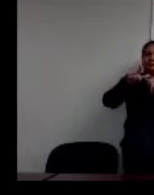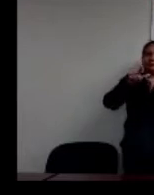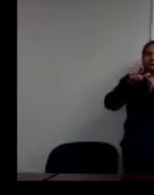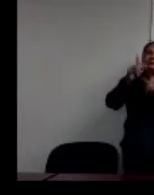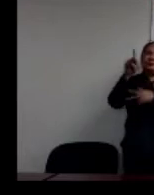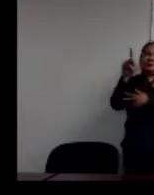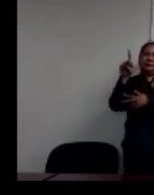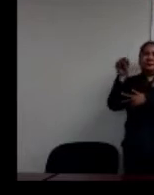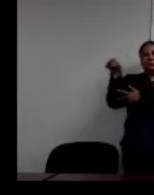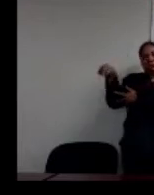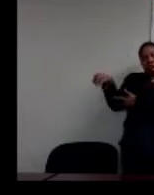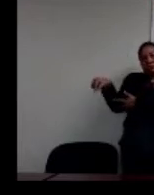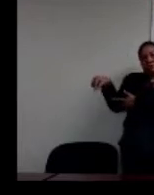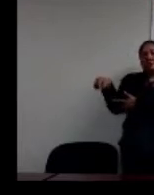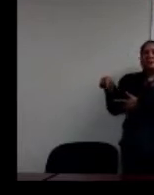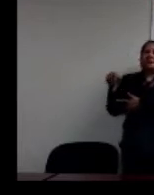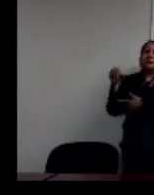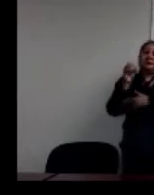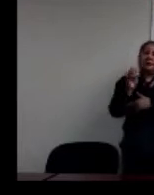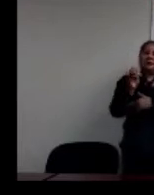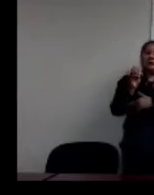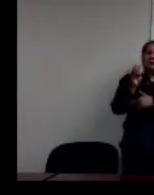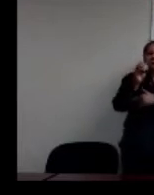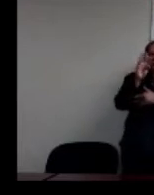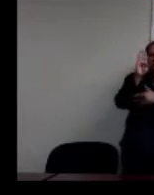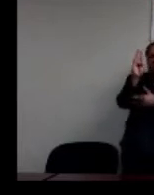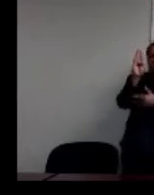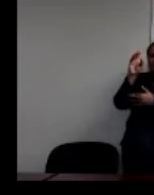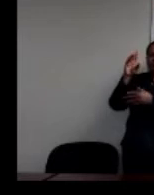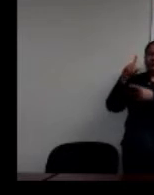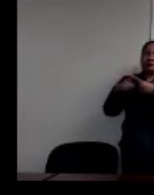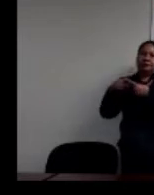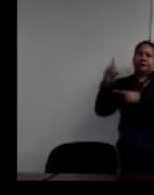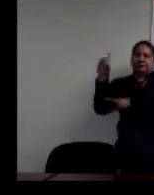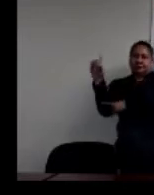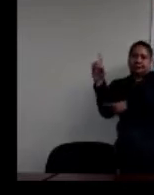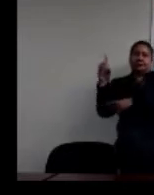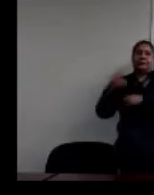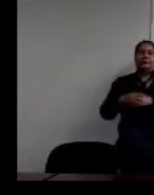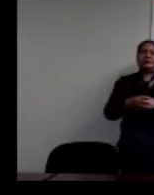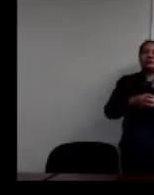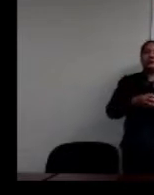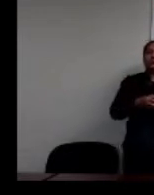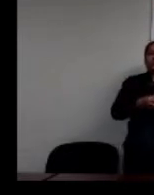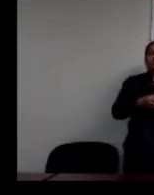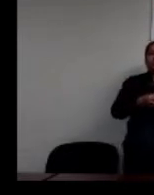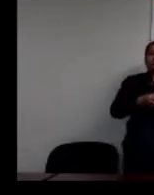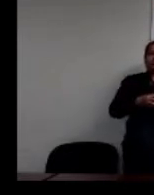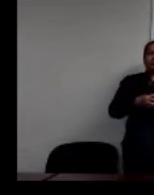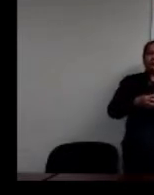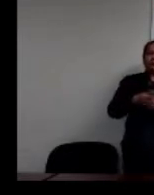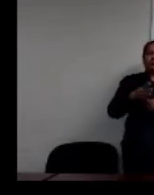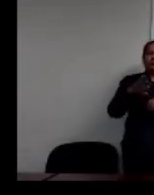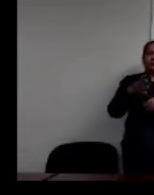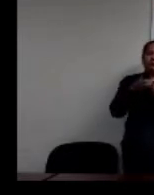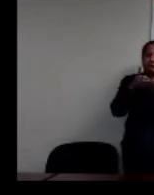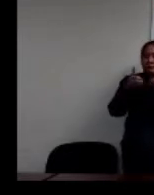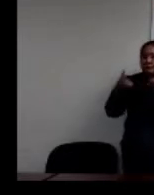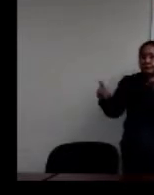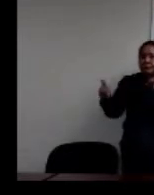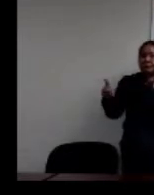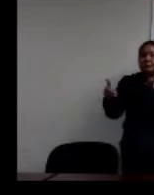terapia de rehabilitación cognitiva. ¿Por qué? Porque se ha observado en ellos que no se desarrolla lo que se